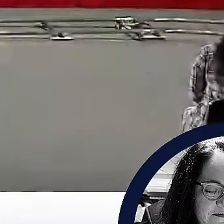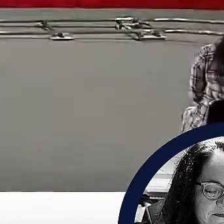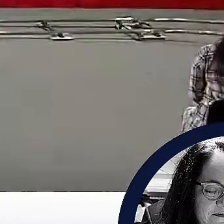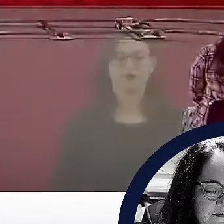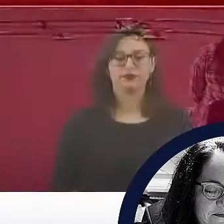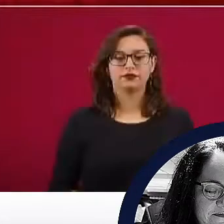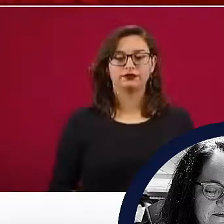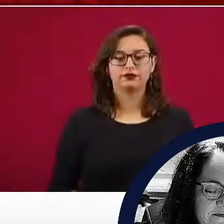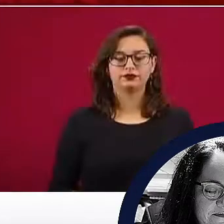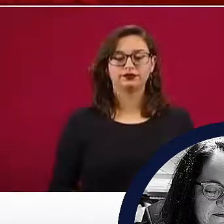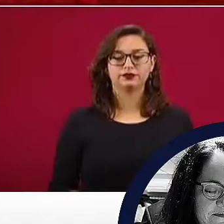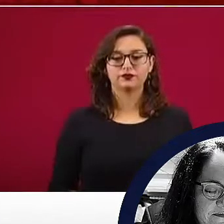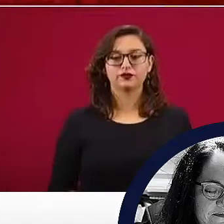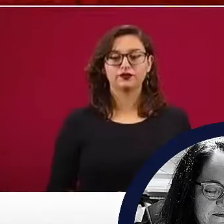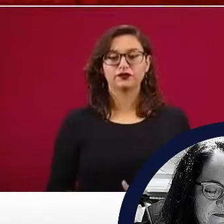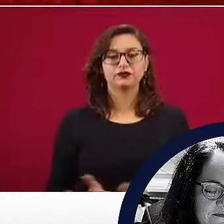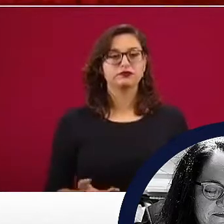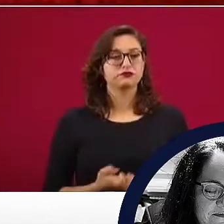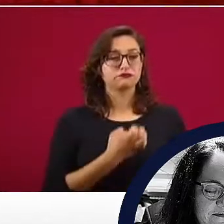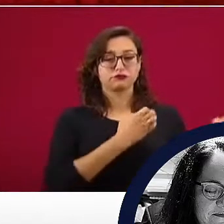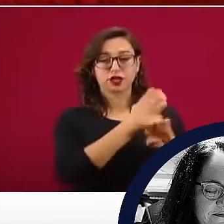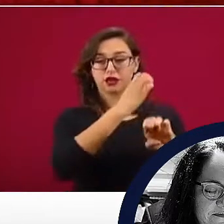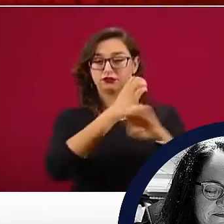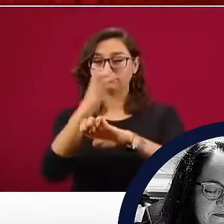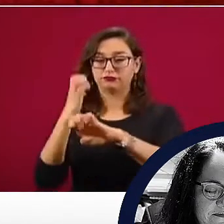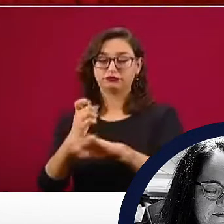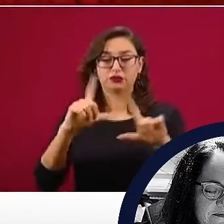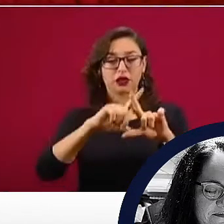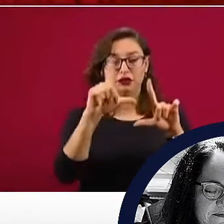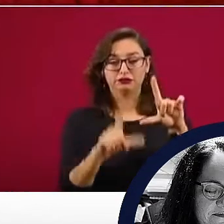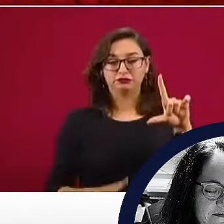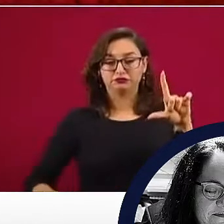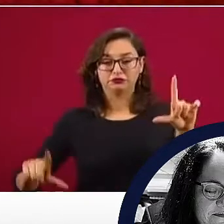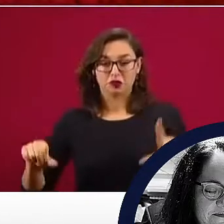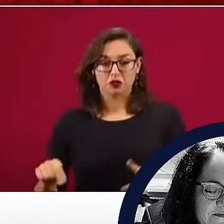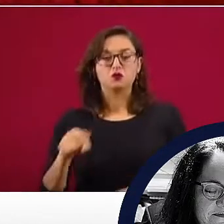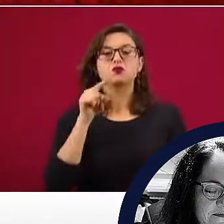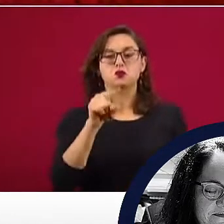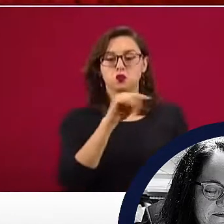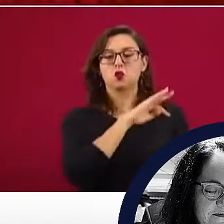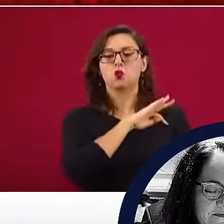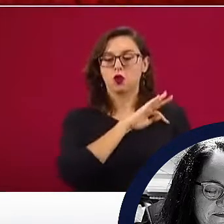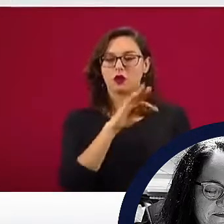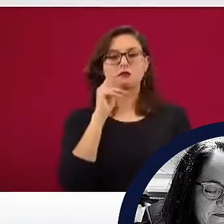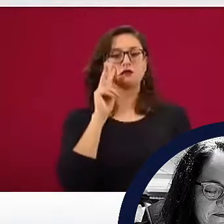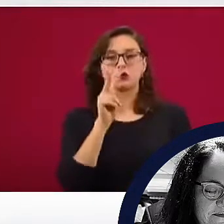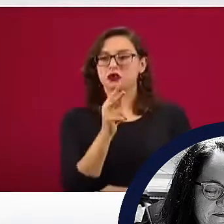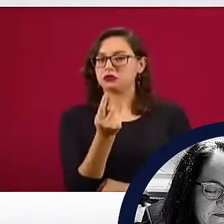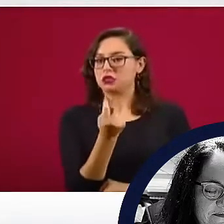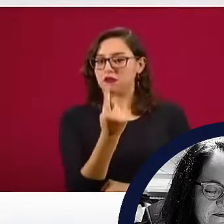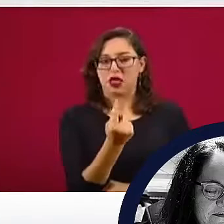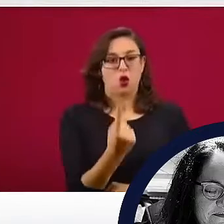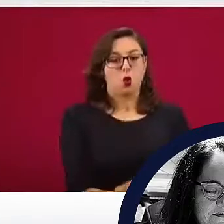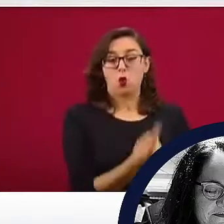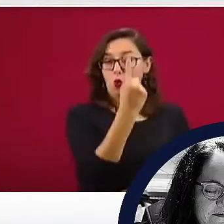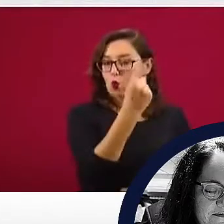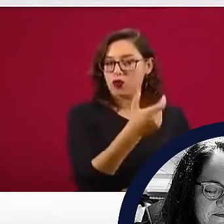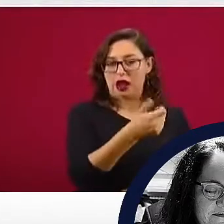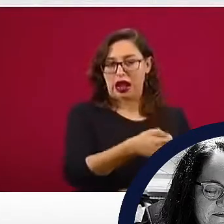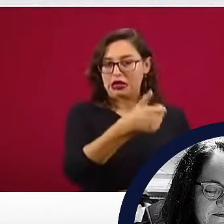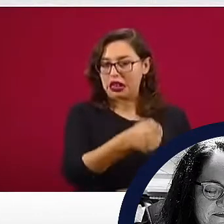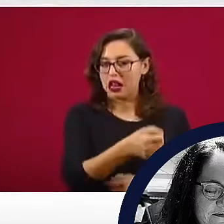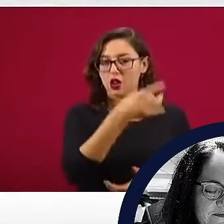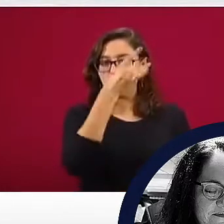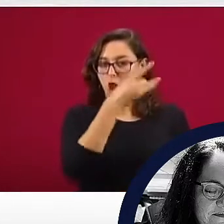es importante que no pierdan el año, sí es importante, pero también si las padres y los madres, los padres,